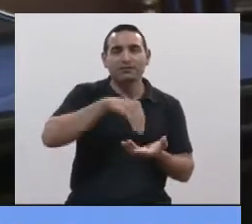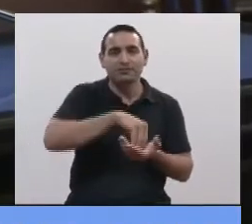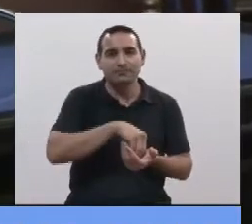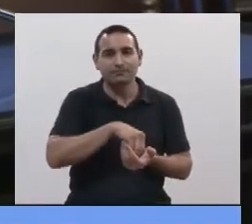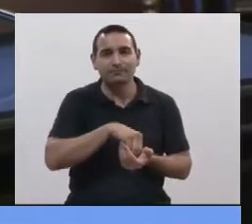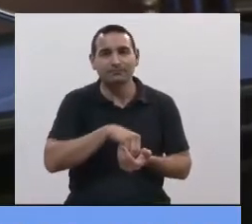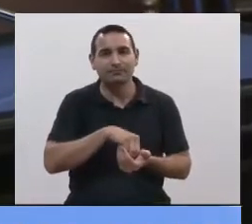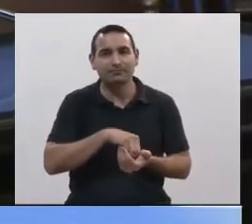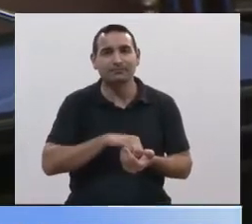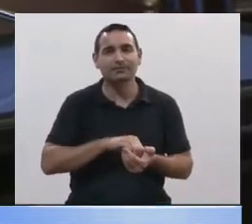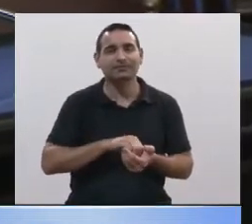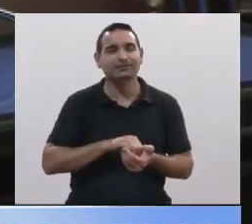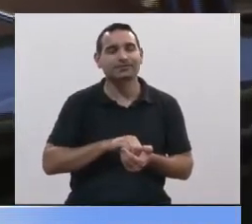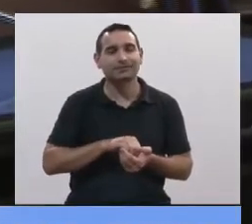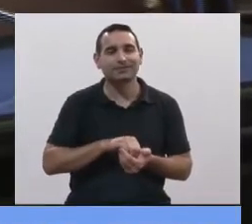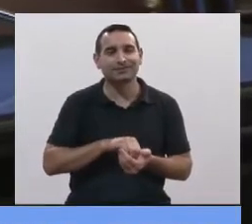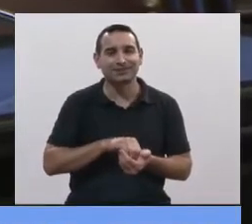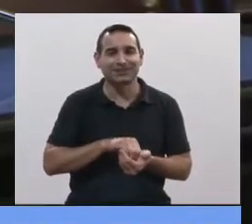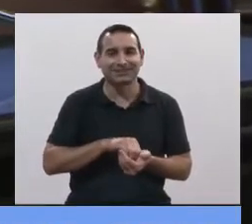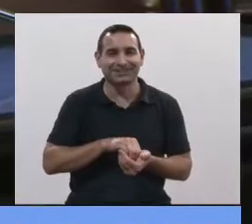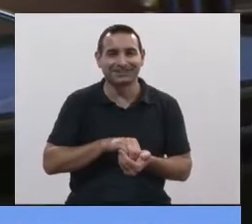importando bienes de capital.